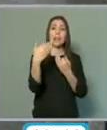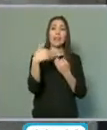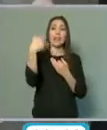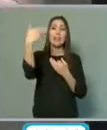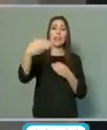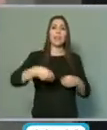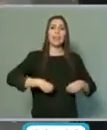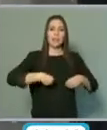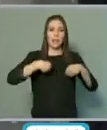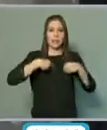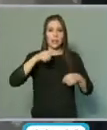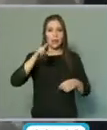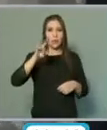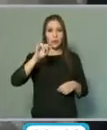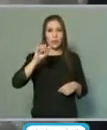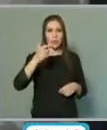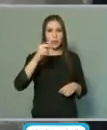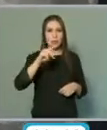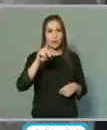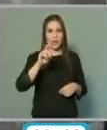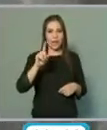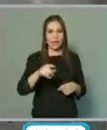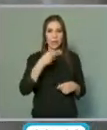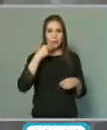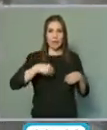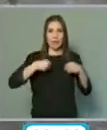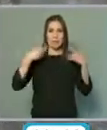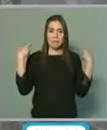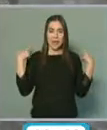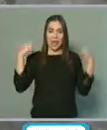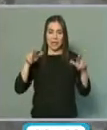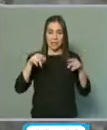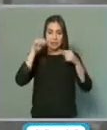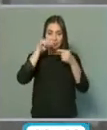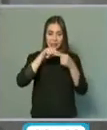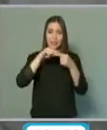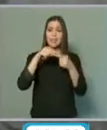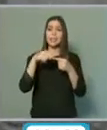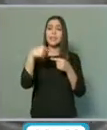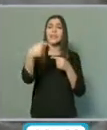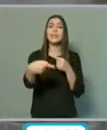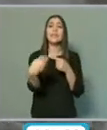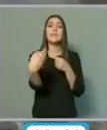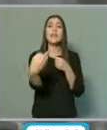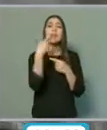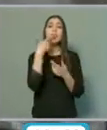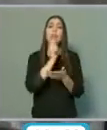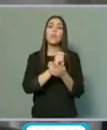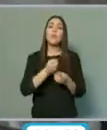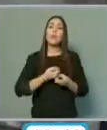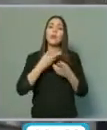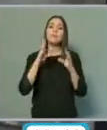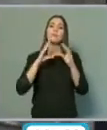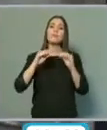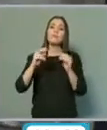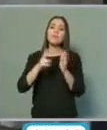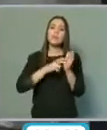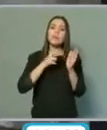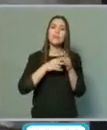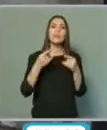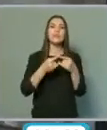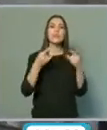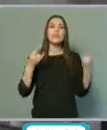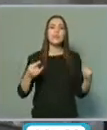y era Juan de Dios Peza, más joven, el discípulo de González Obregón, y le enseñó mucho sobre leyendas de la